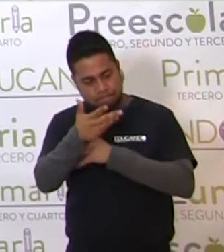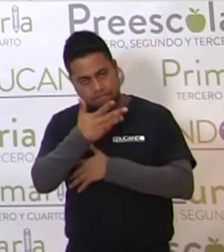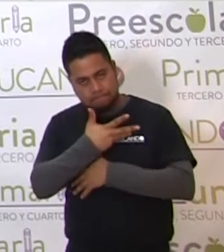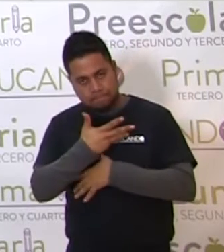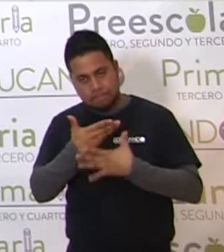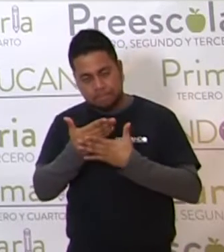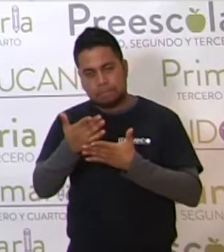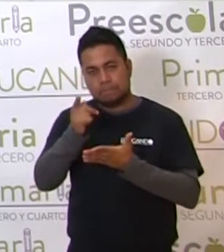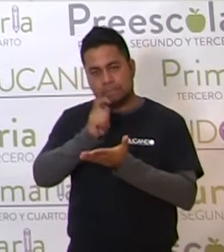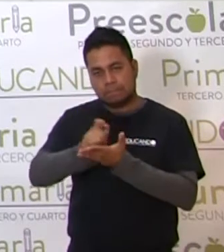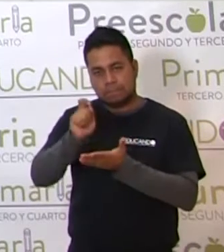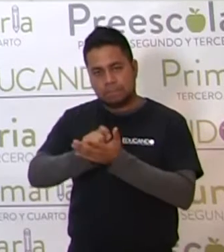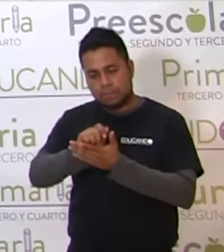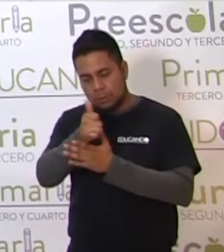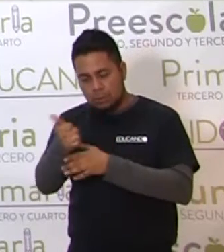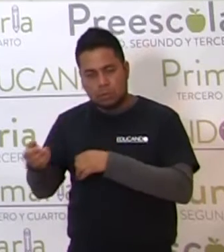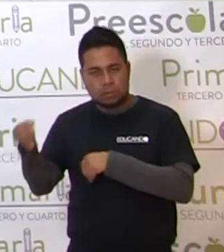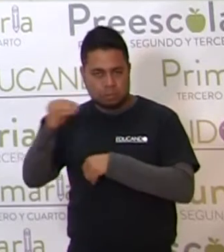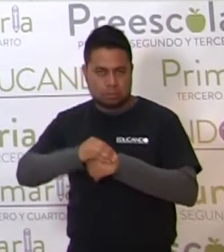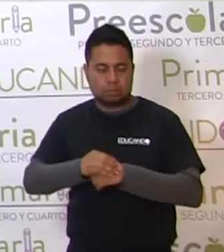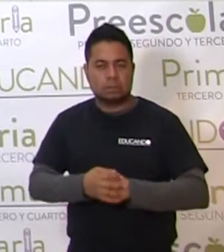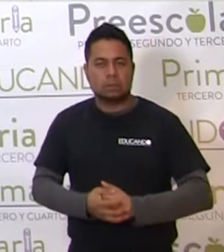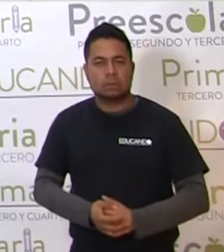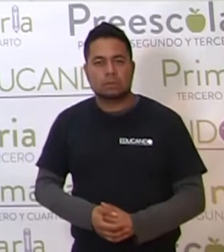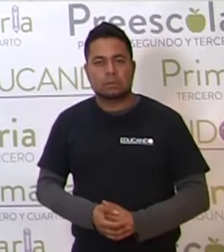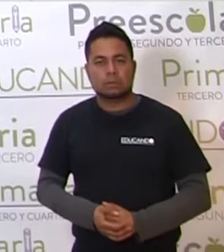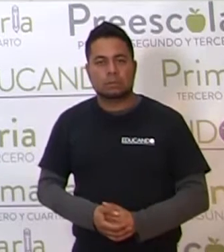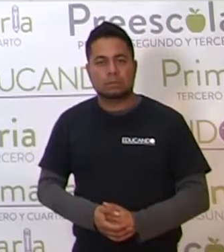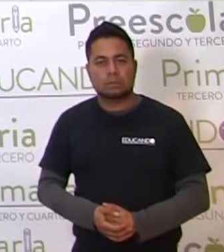escribir uno más